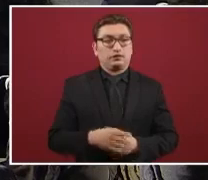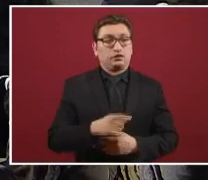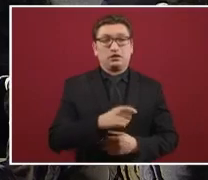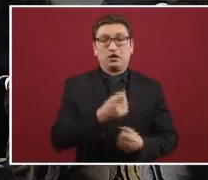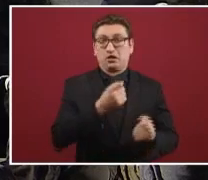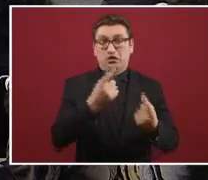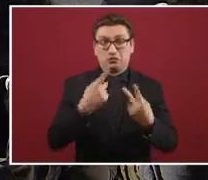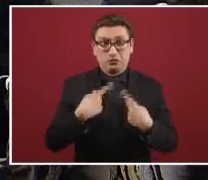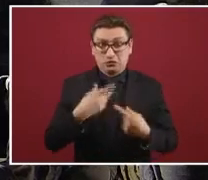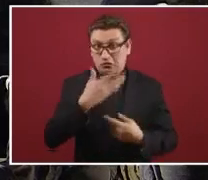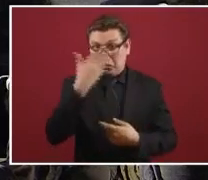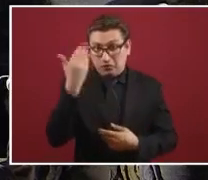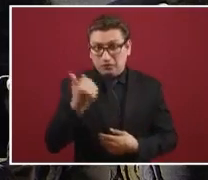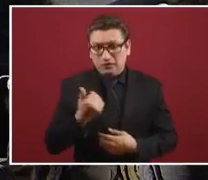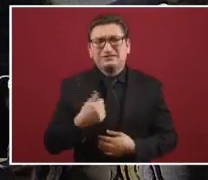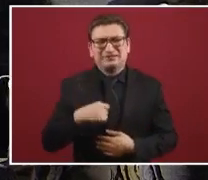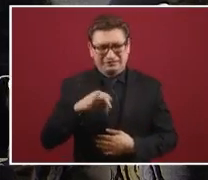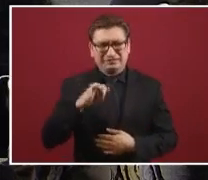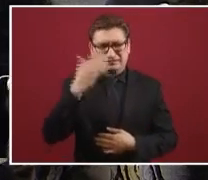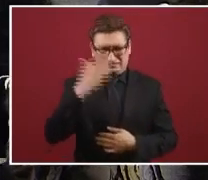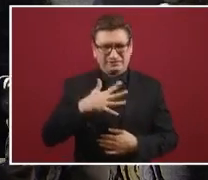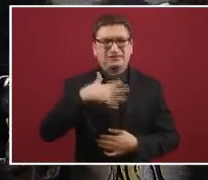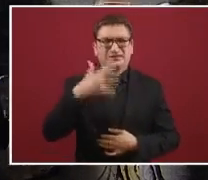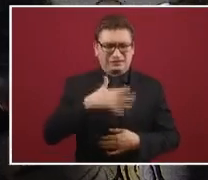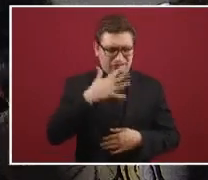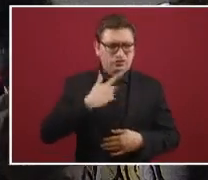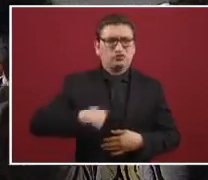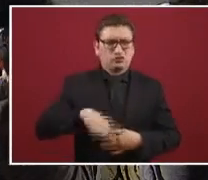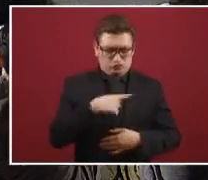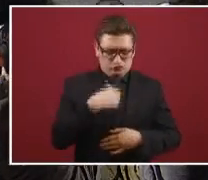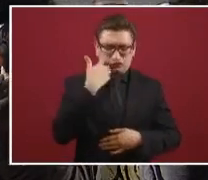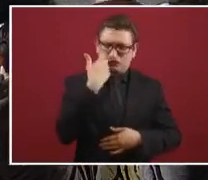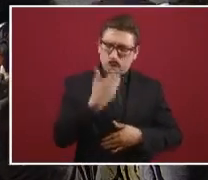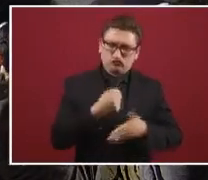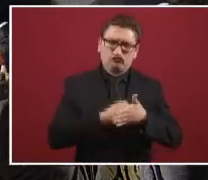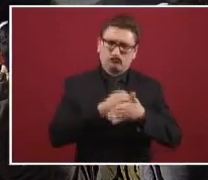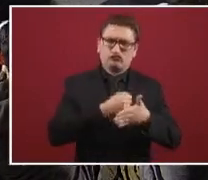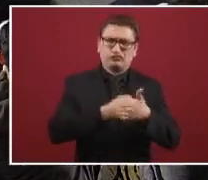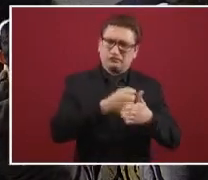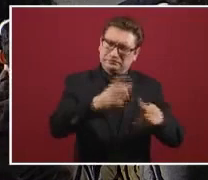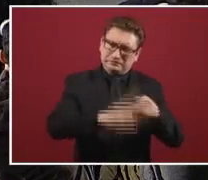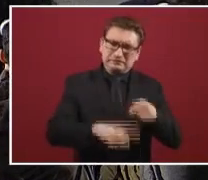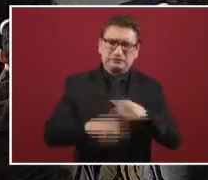corrupción? ¿Desde cuándo lo estamos diciendo?